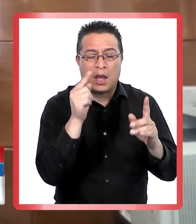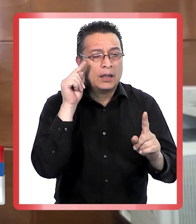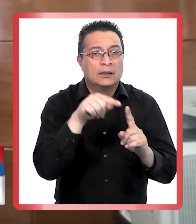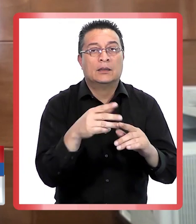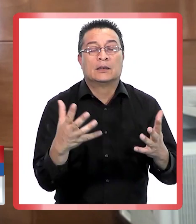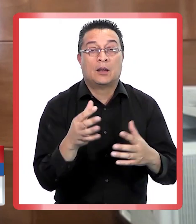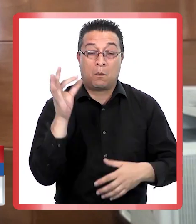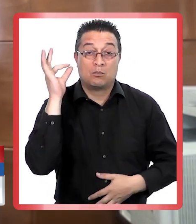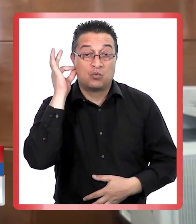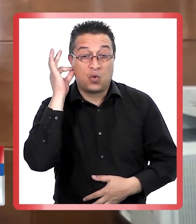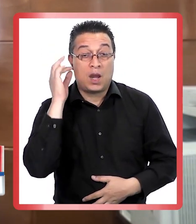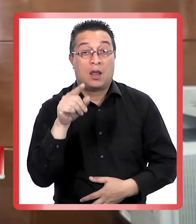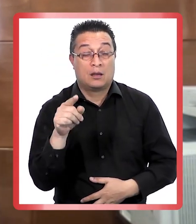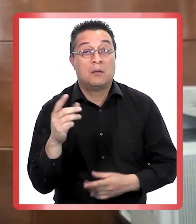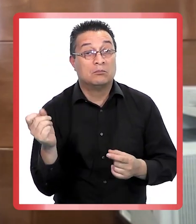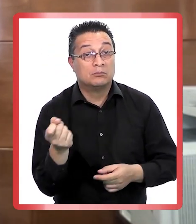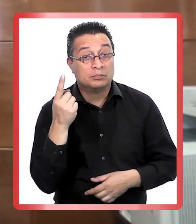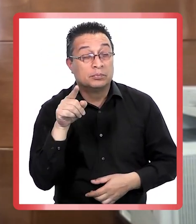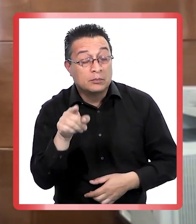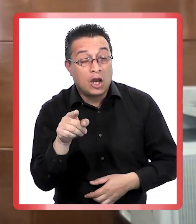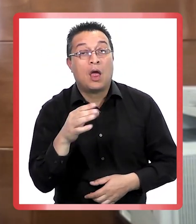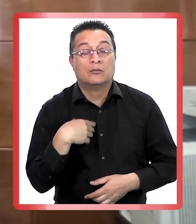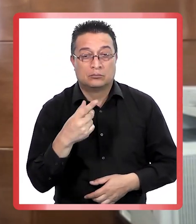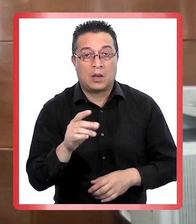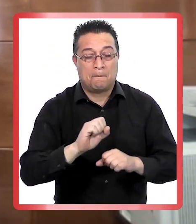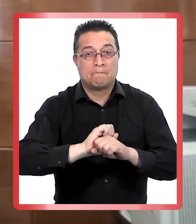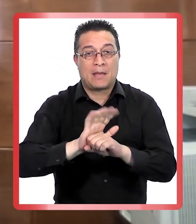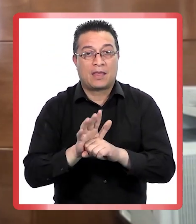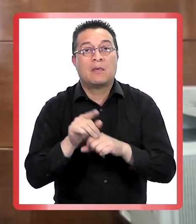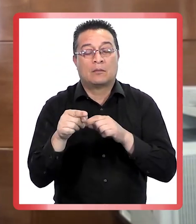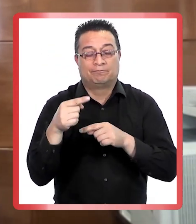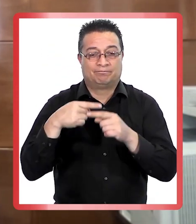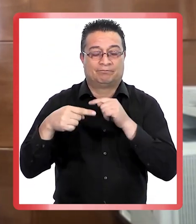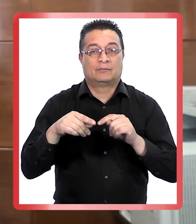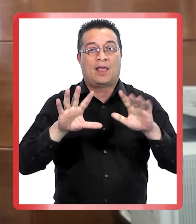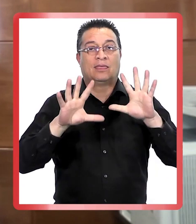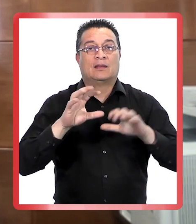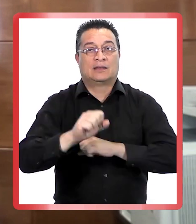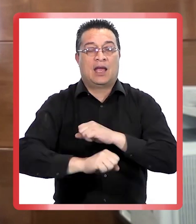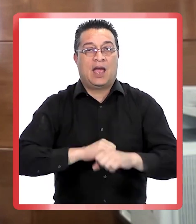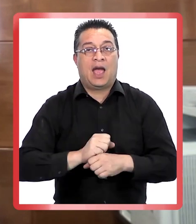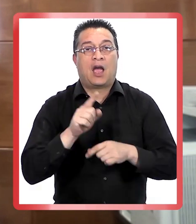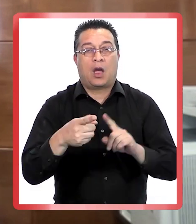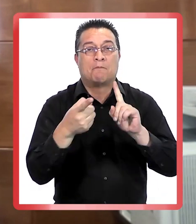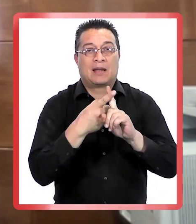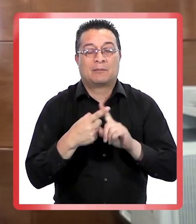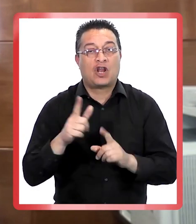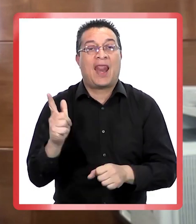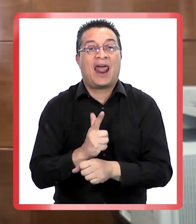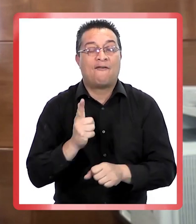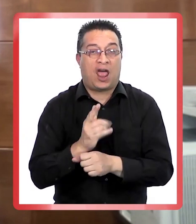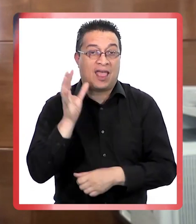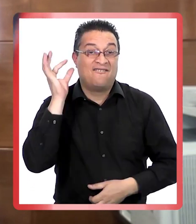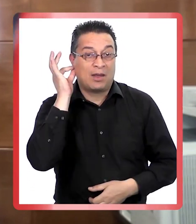estamos colocando son en mujeres, en primer lugar. Sabemos que durante la pandemia se retrocedió 10 años en participación